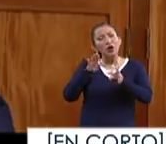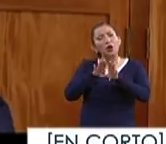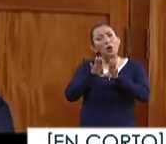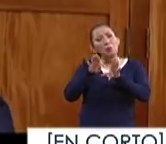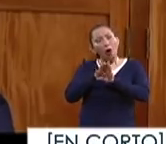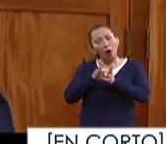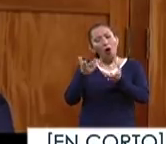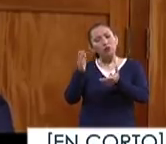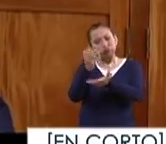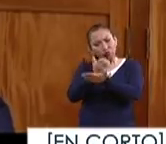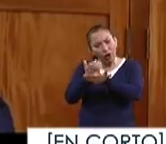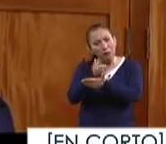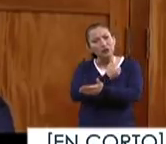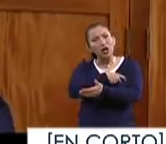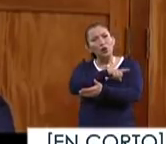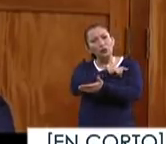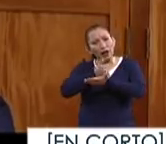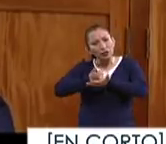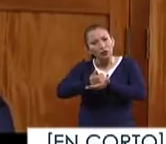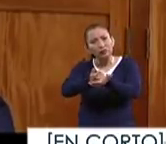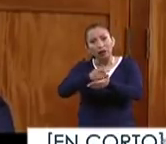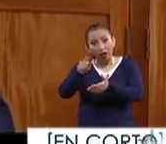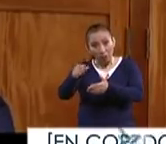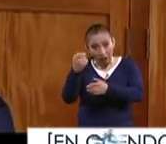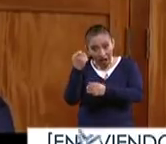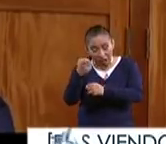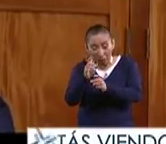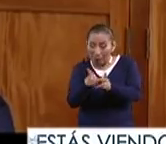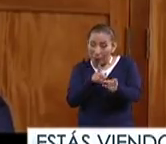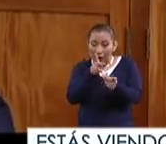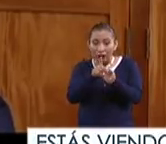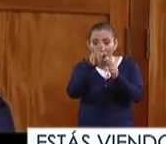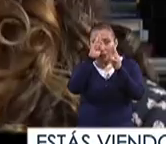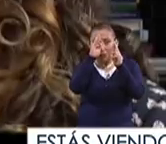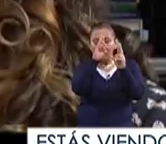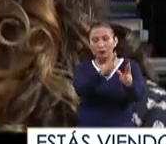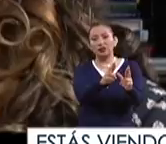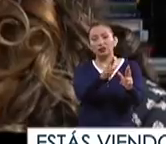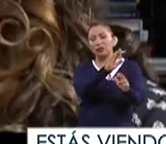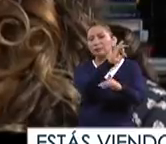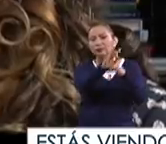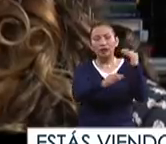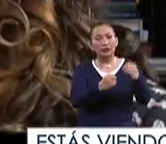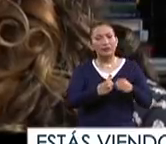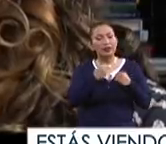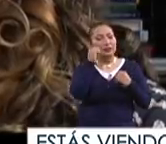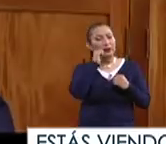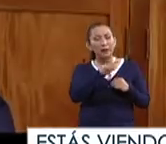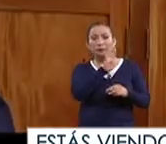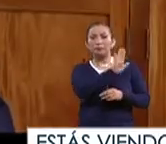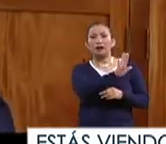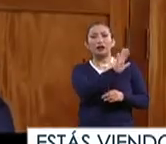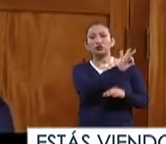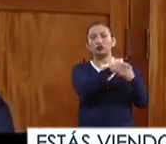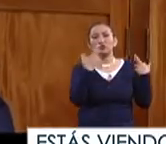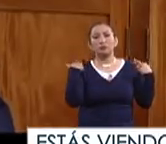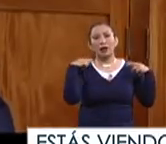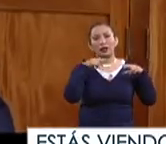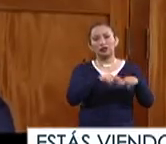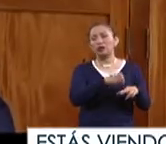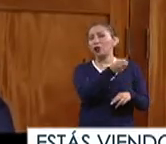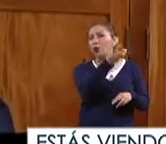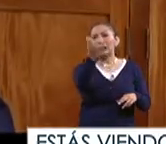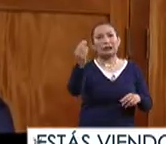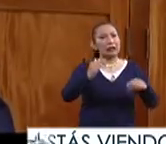ennoblece porque curamos la salud, no llega a los términos para mí que el respeto y que toda mi vida he tenido para todos los profesores